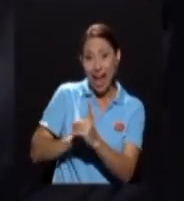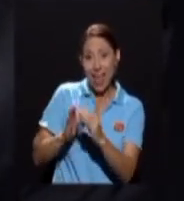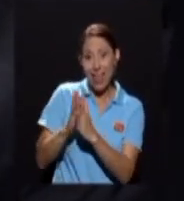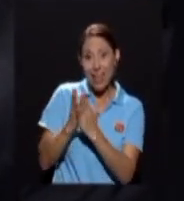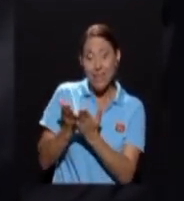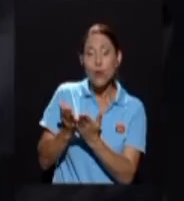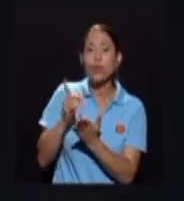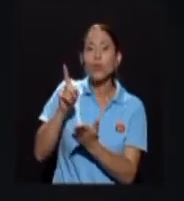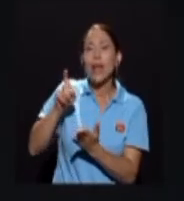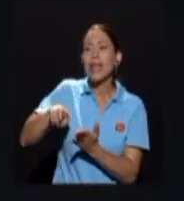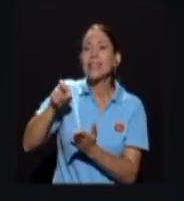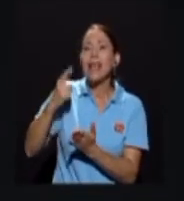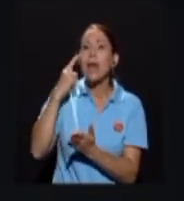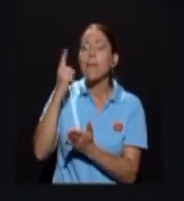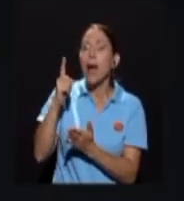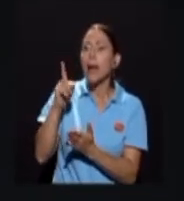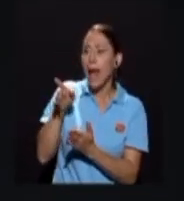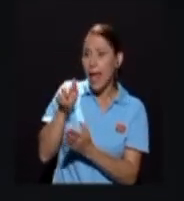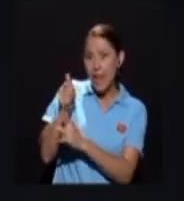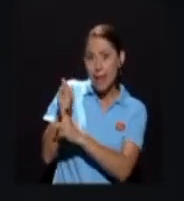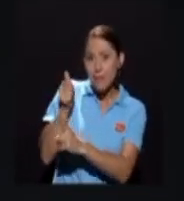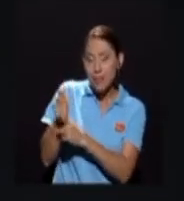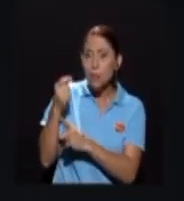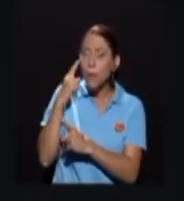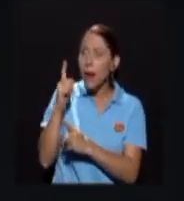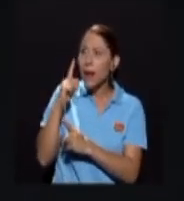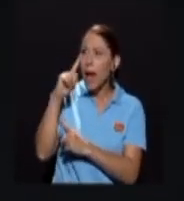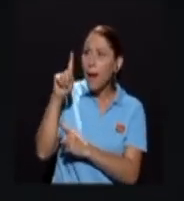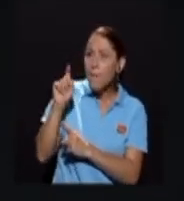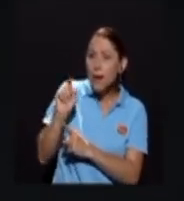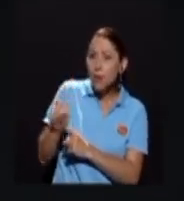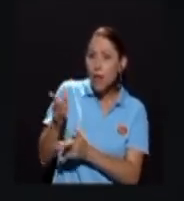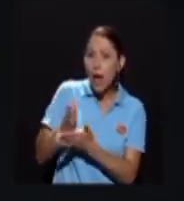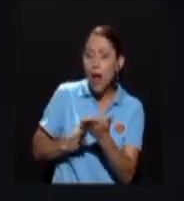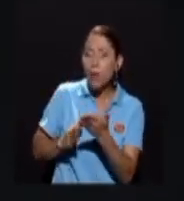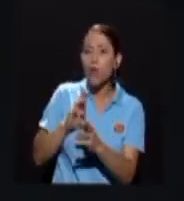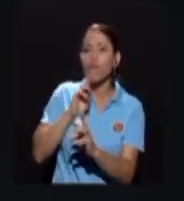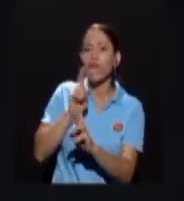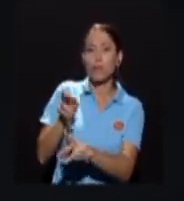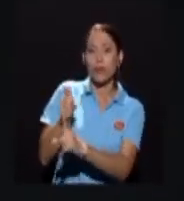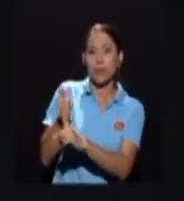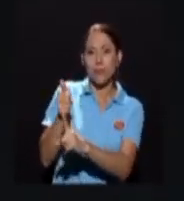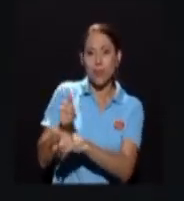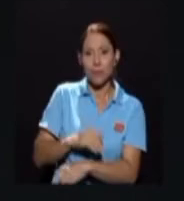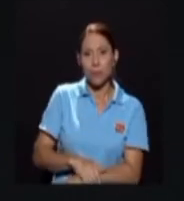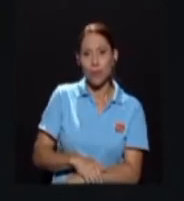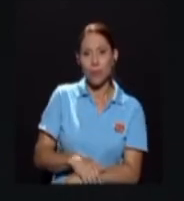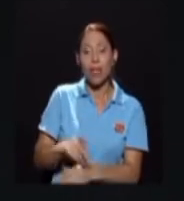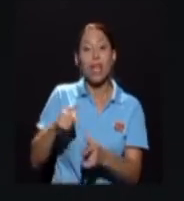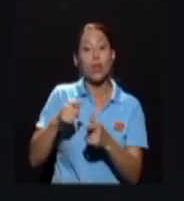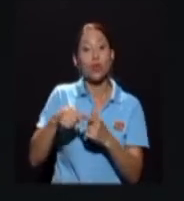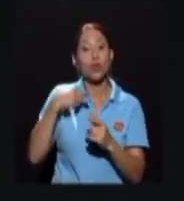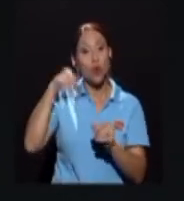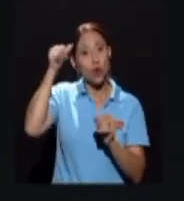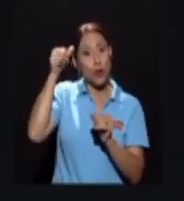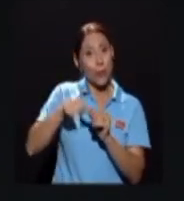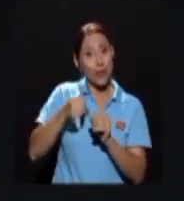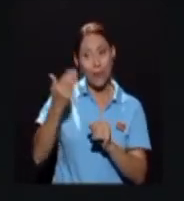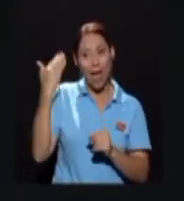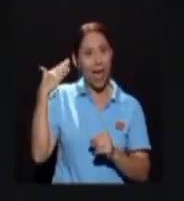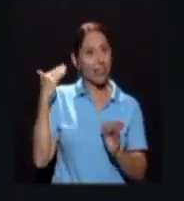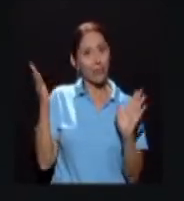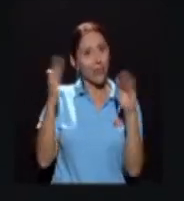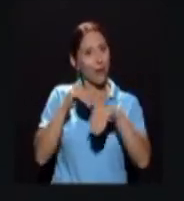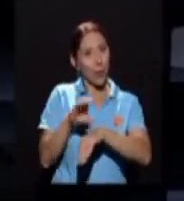preguntas. Eso es lo que es cada libro en el caso de Juan Jaramillo. Porque entonces yo lo recuerdo como hoy, que a máquina, porque en ese tiempo no